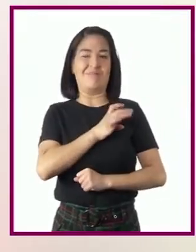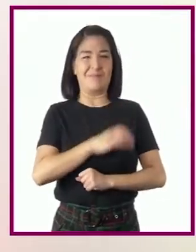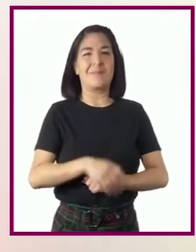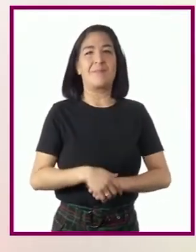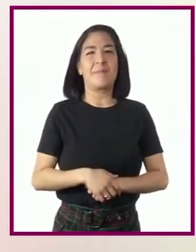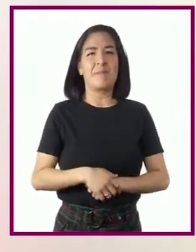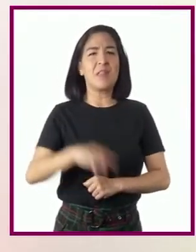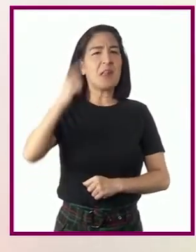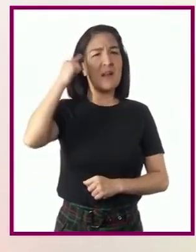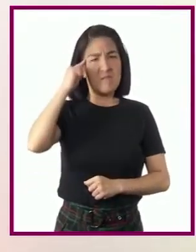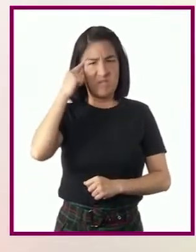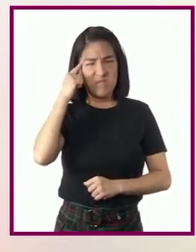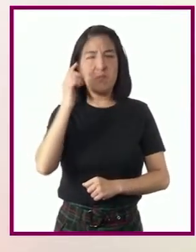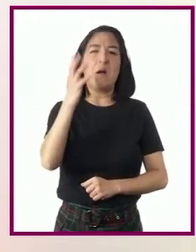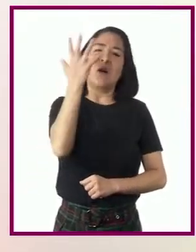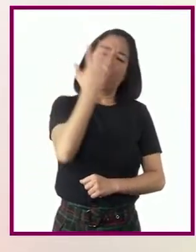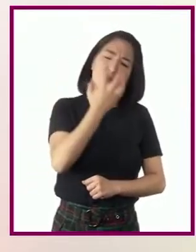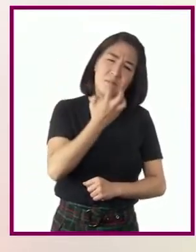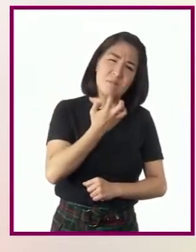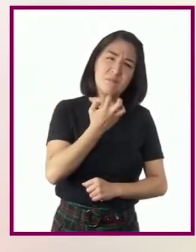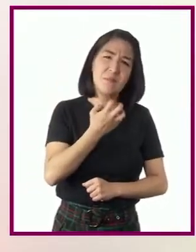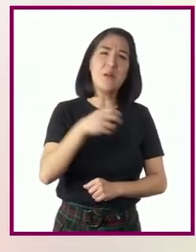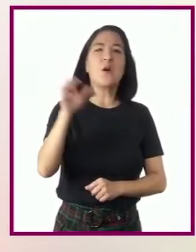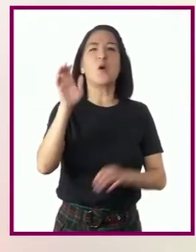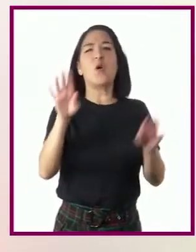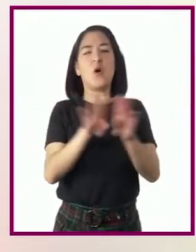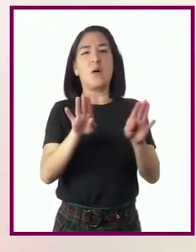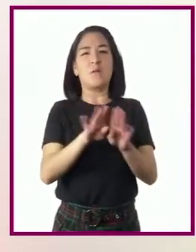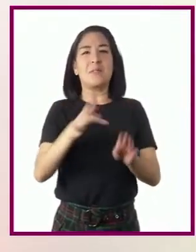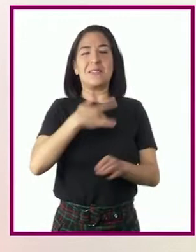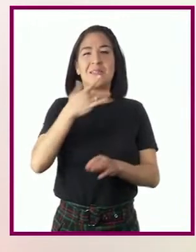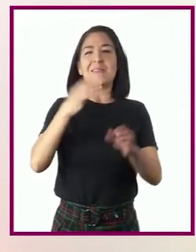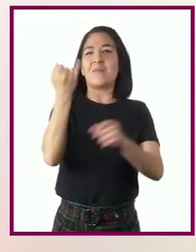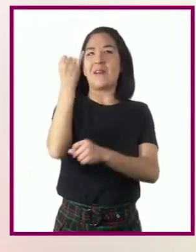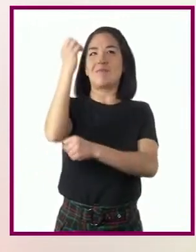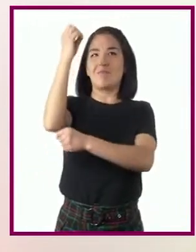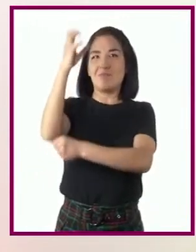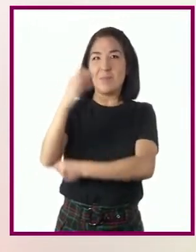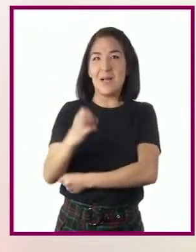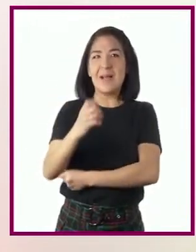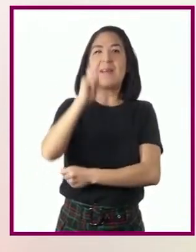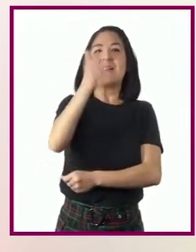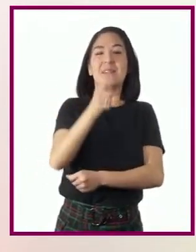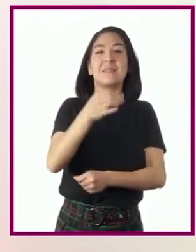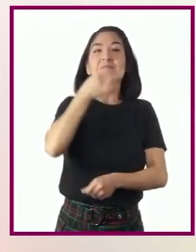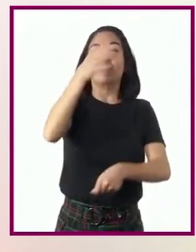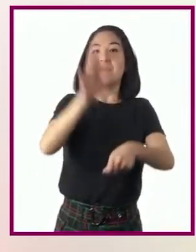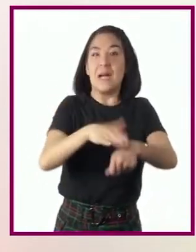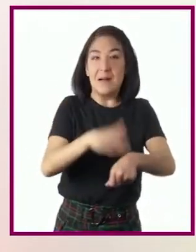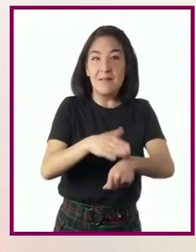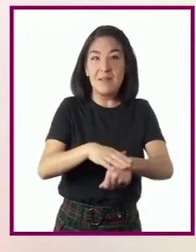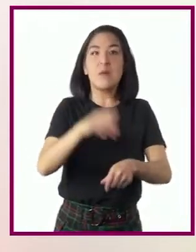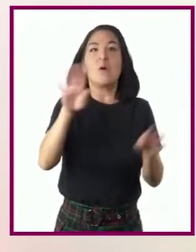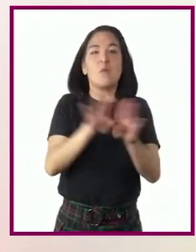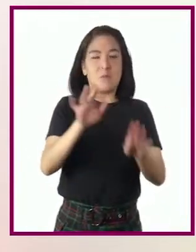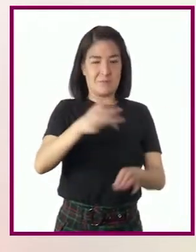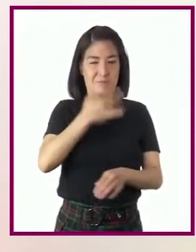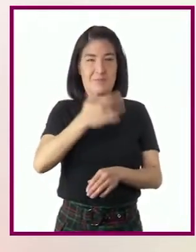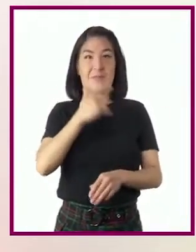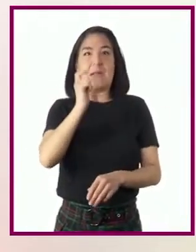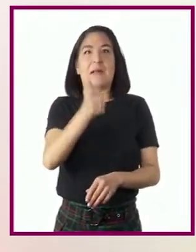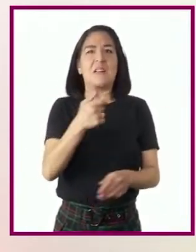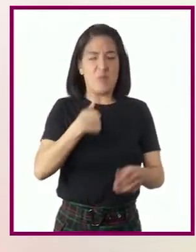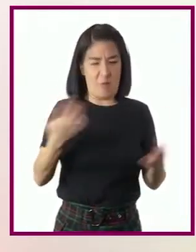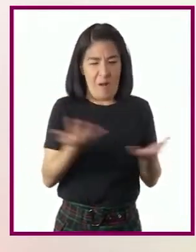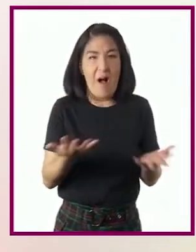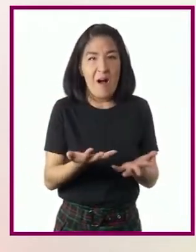El enojo o la tristeza funcionan como un semáforo. Son un aviso para buscar cambiar lo que estás haciendo o lo que